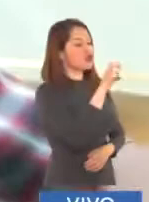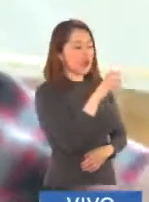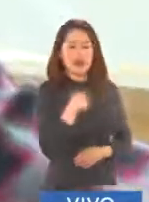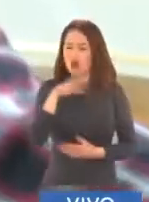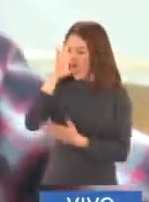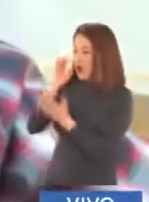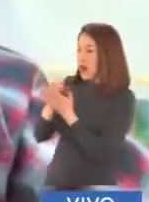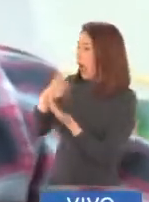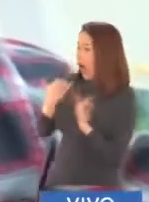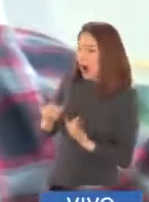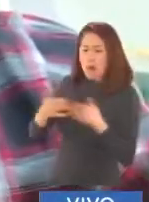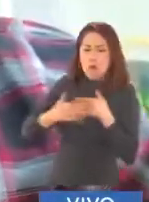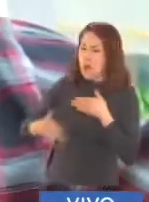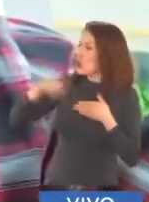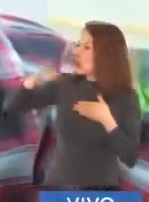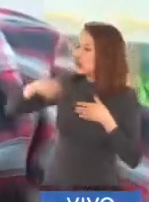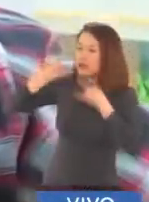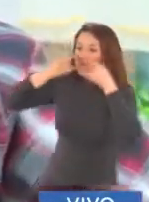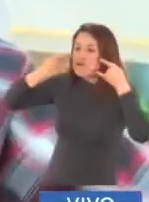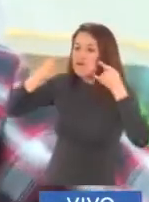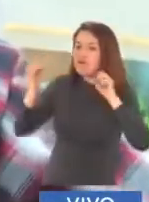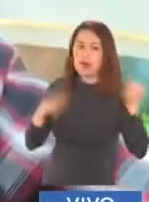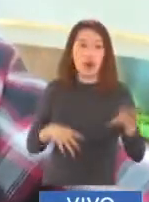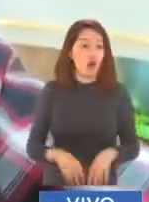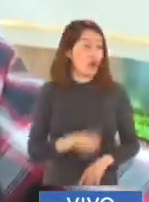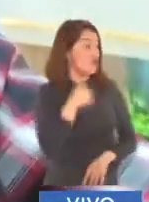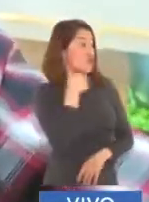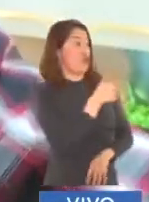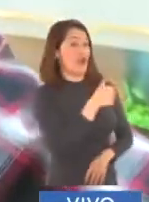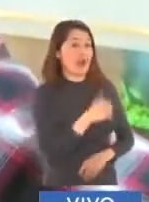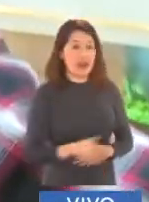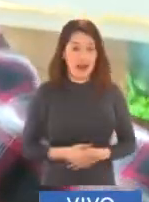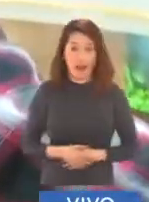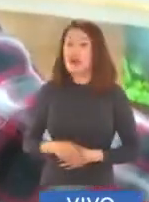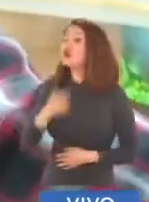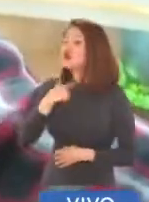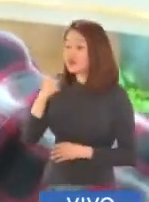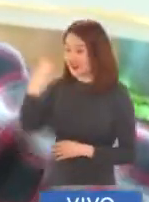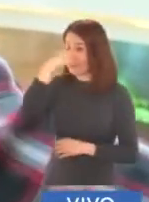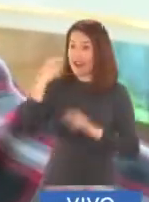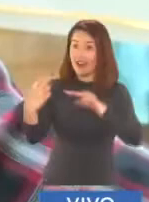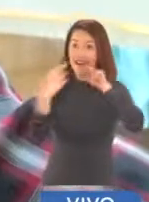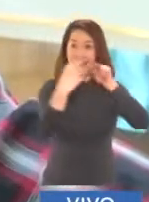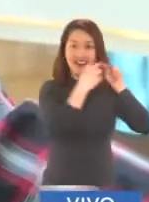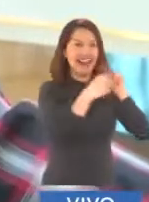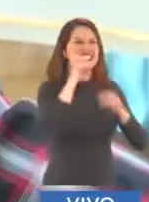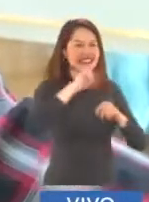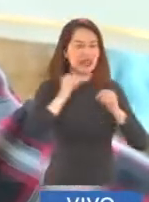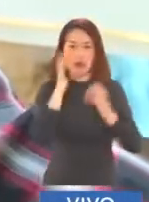hoy ya no tengamos que usar tapabocas en espacios cerrados? Muy bueno. ¿Le gusta poder ver a los ojos? Que nos quiten la máscara.